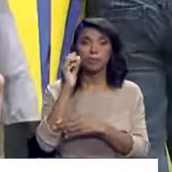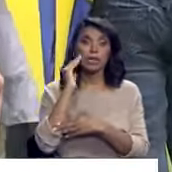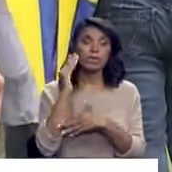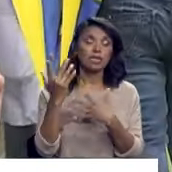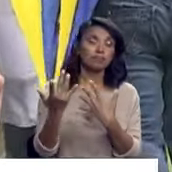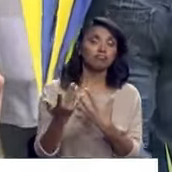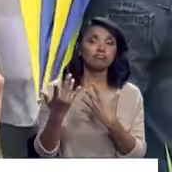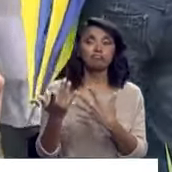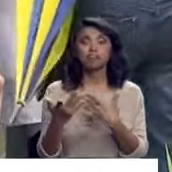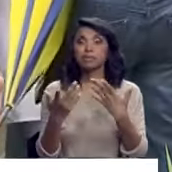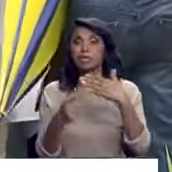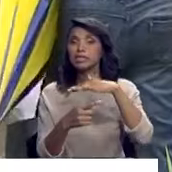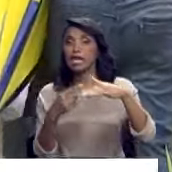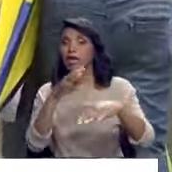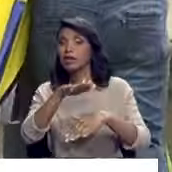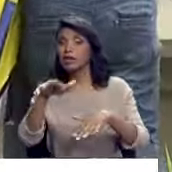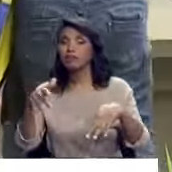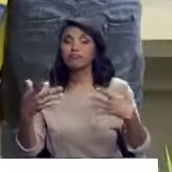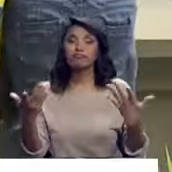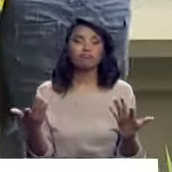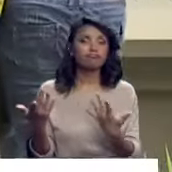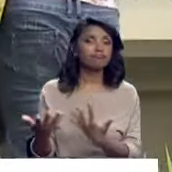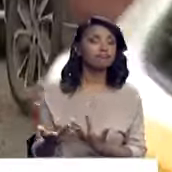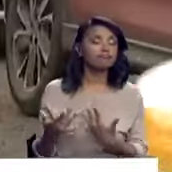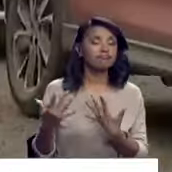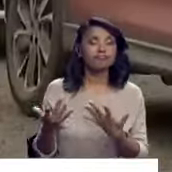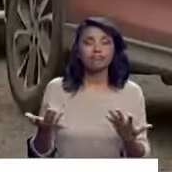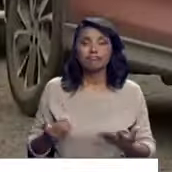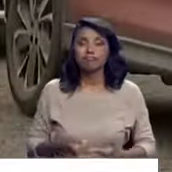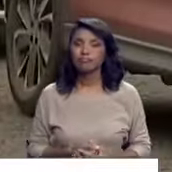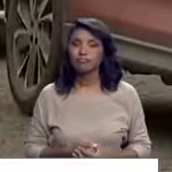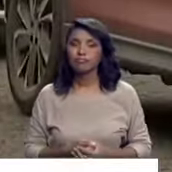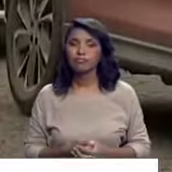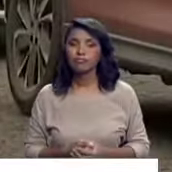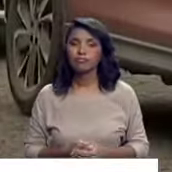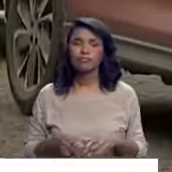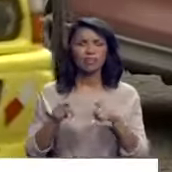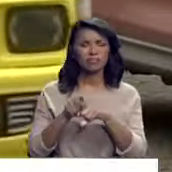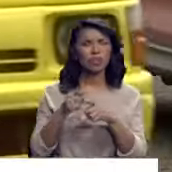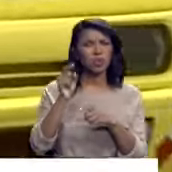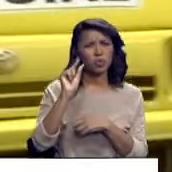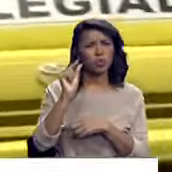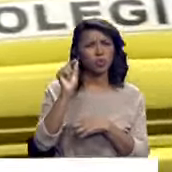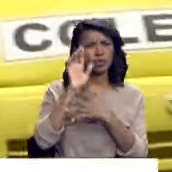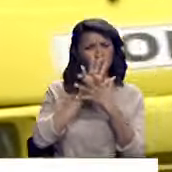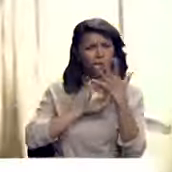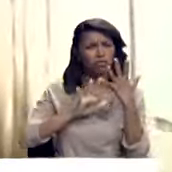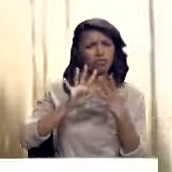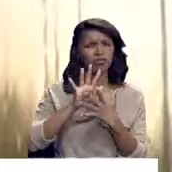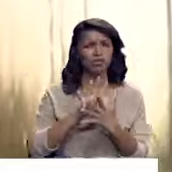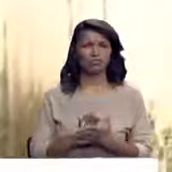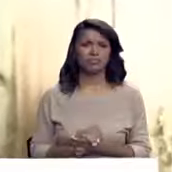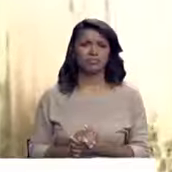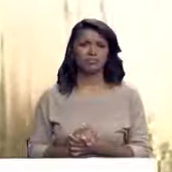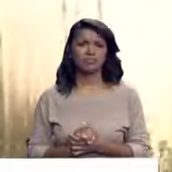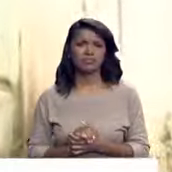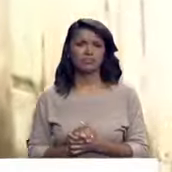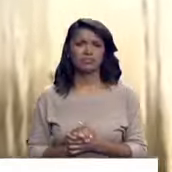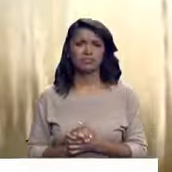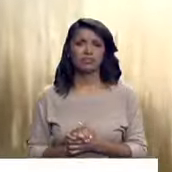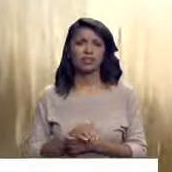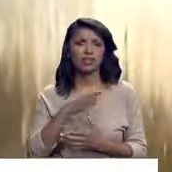espera de la salida de los jóvenes. Una situación que genera también un poco de confusión. Nosotros pudimos conversar